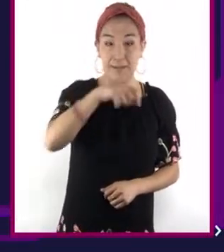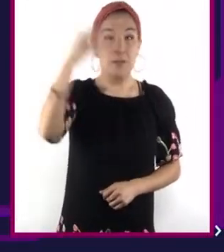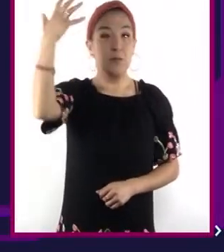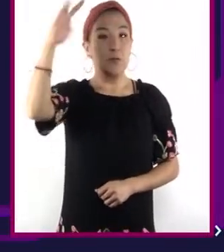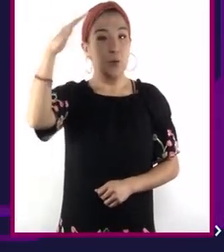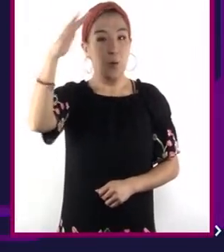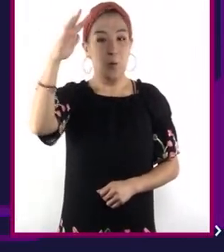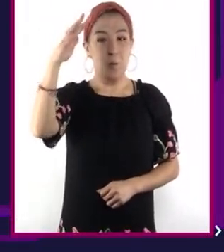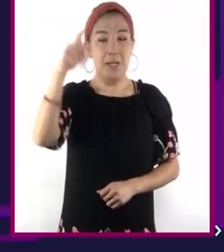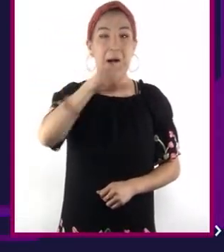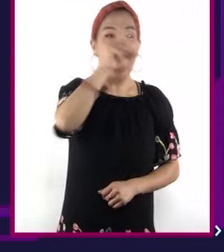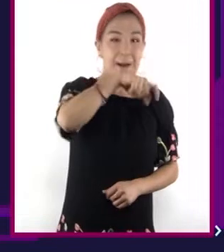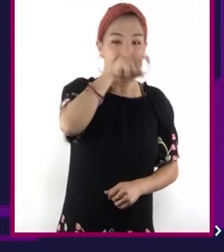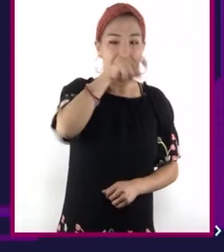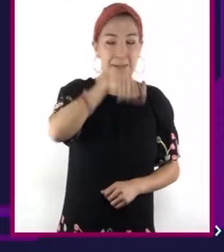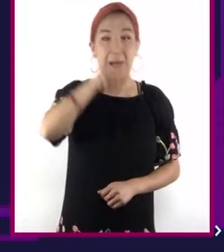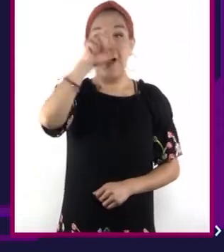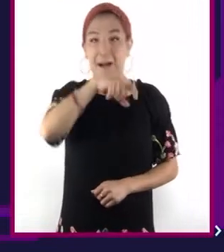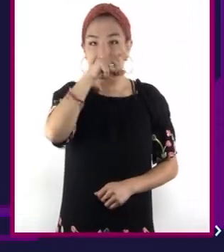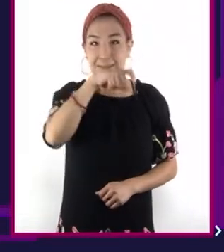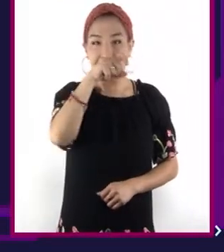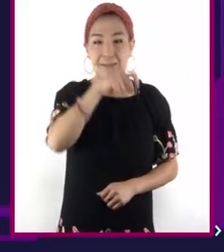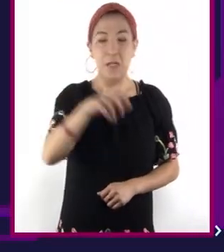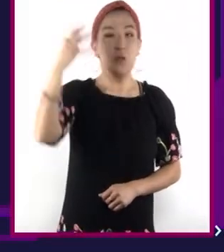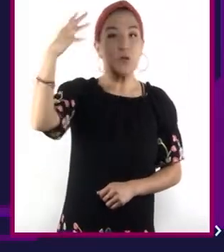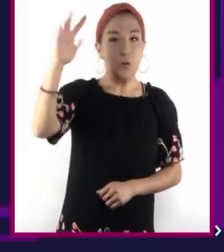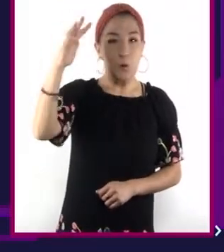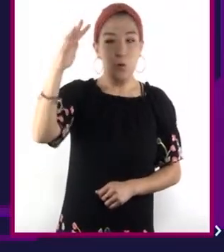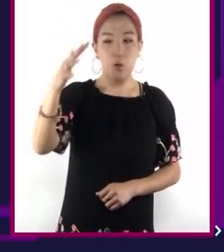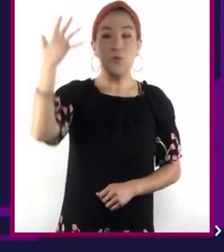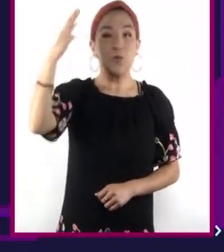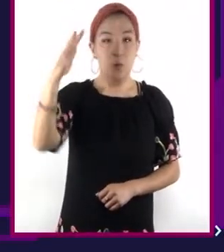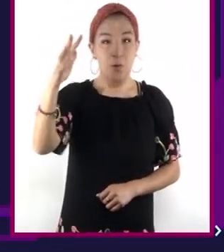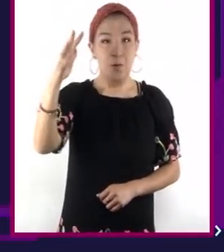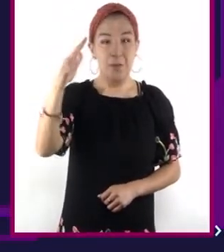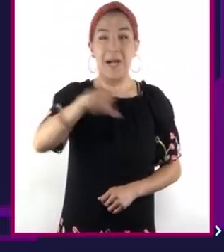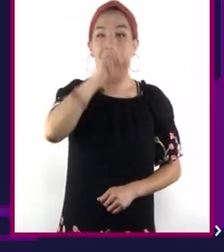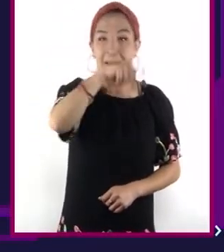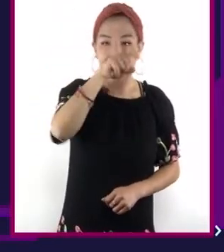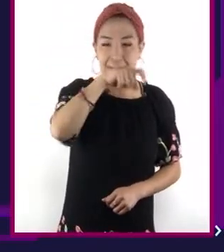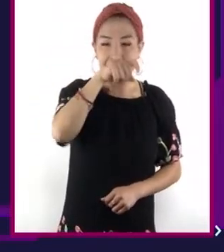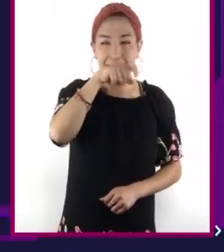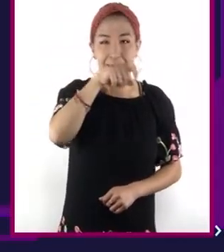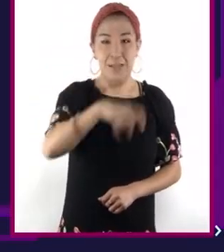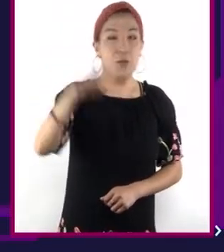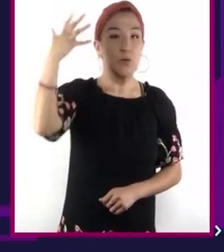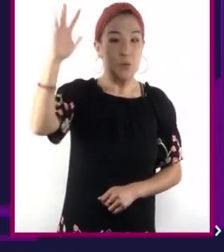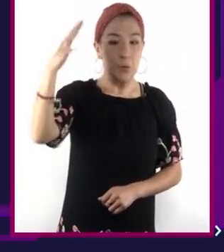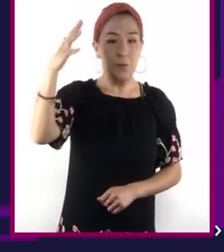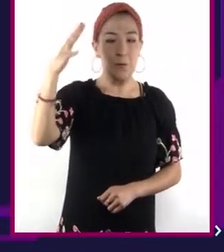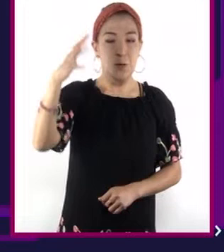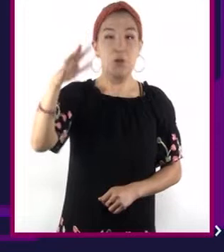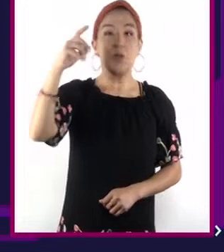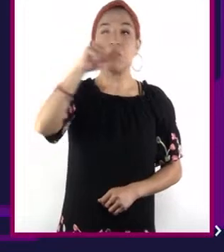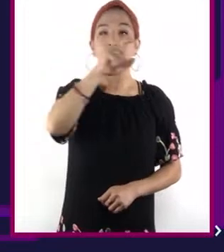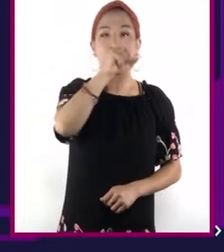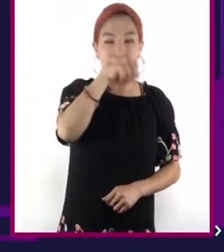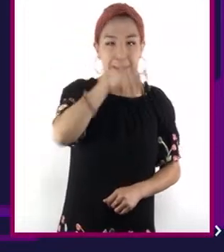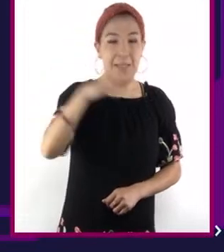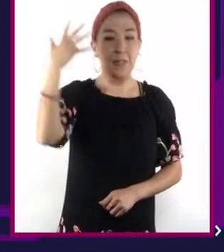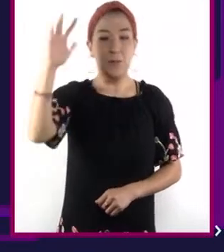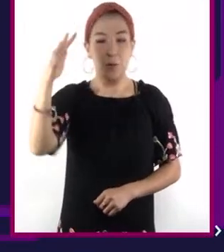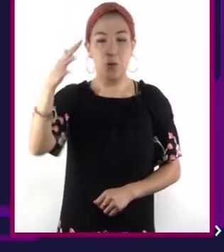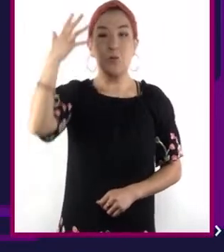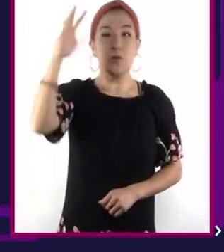sol, águila, águila, sol, sol, águila, sol, águila,